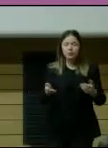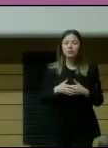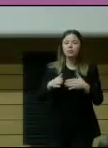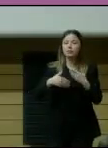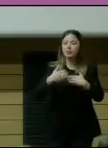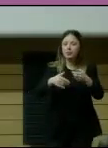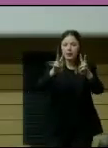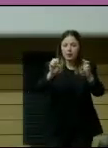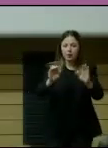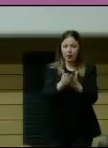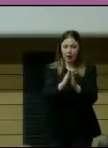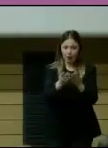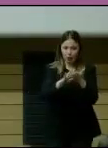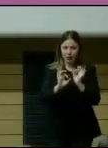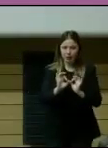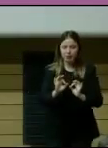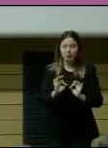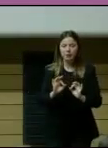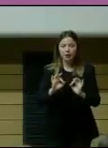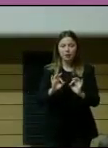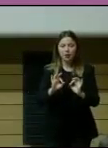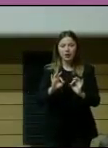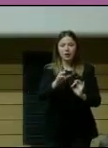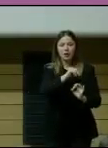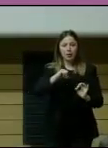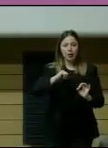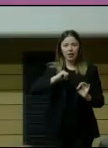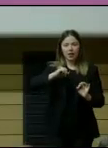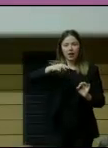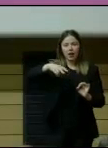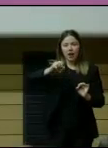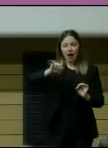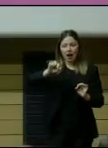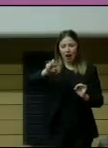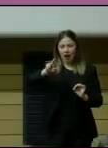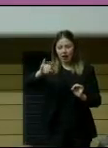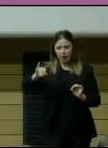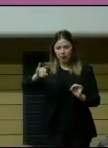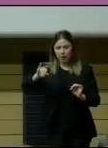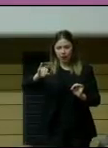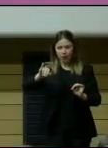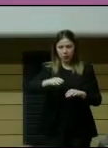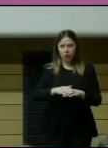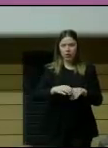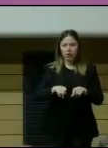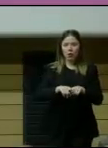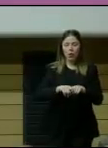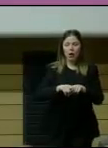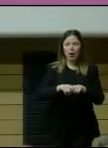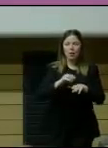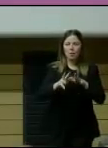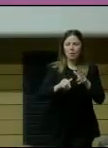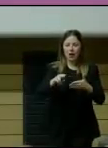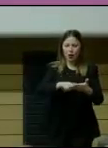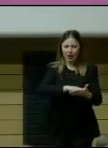Jalisco, Nueva Generación y muy especialmente los independientes de Nayarit. Que él explica, bueno, los mexicanos, que obviamente el barro mexicano o el